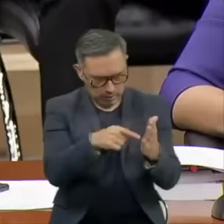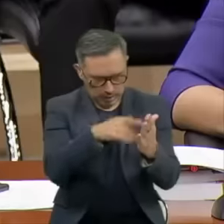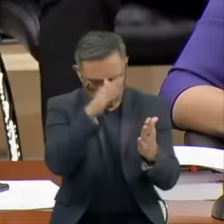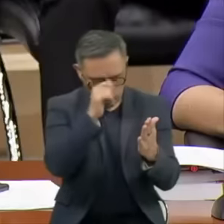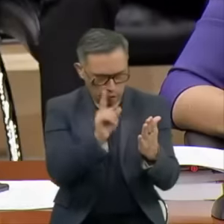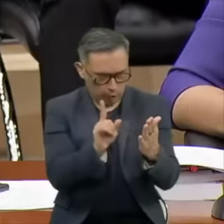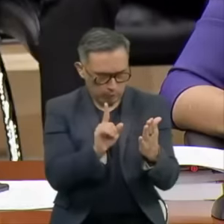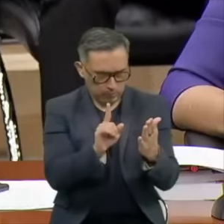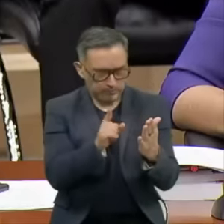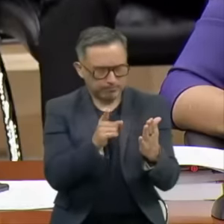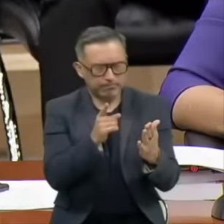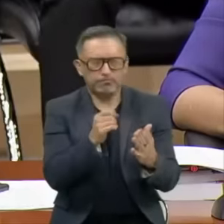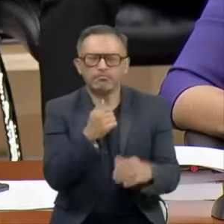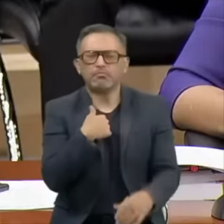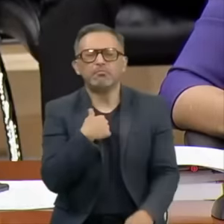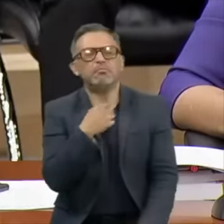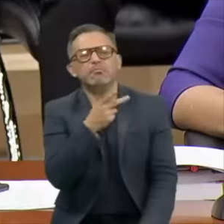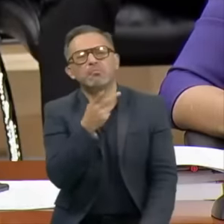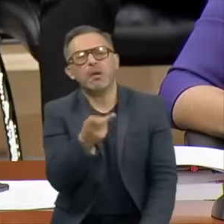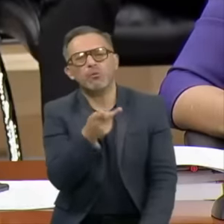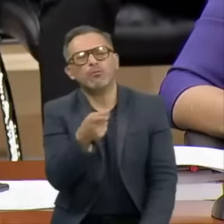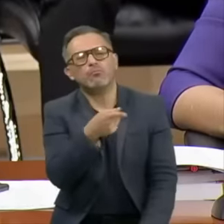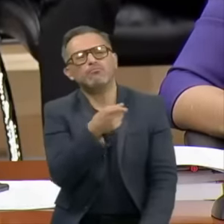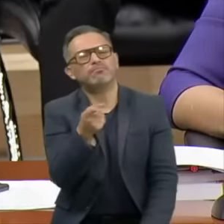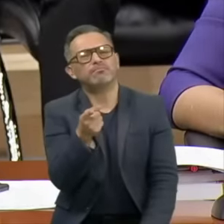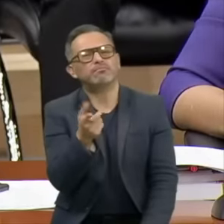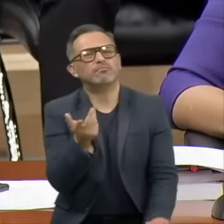defender la certidumbre, la certeza,